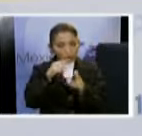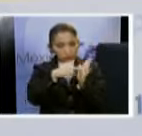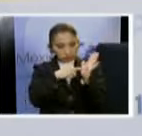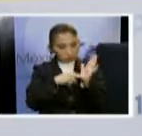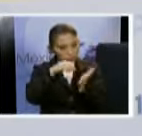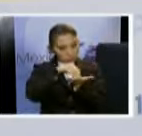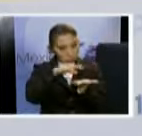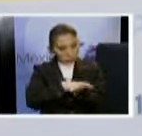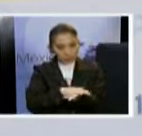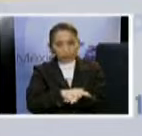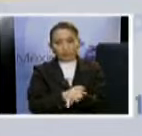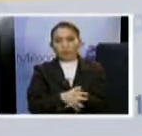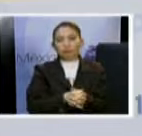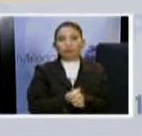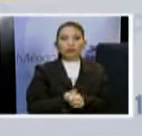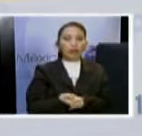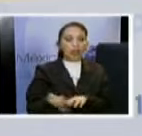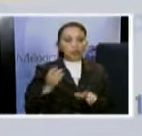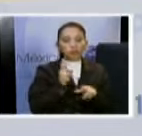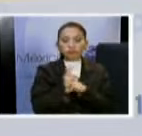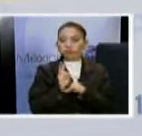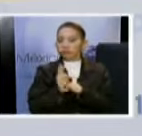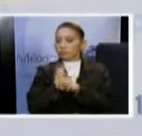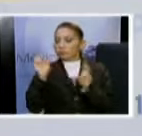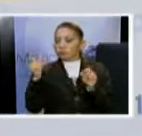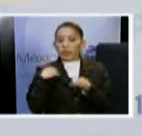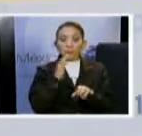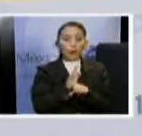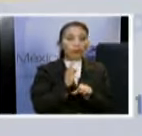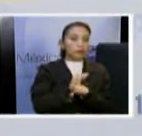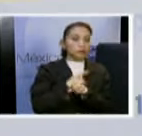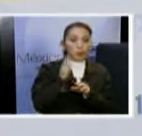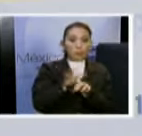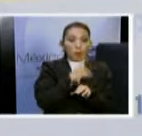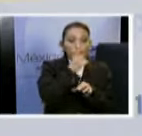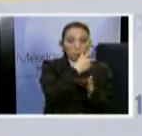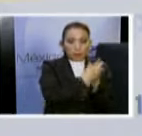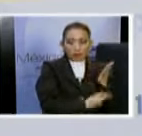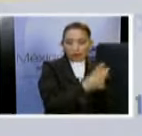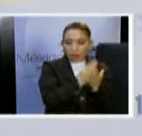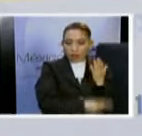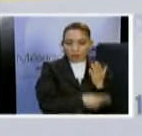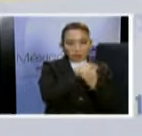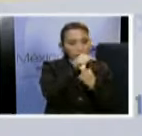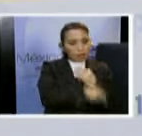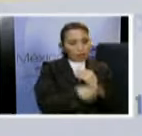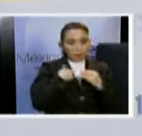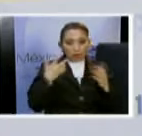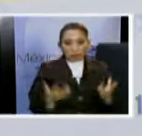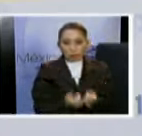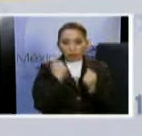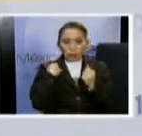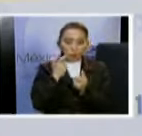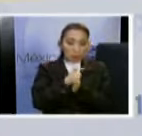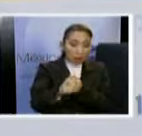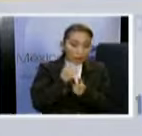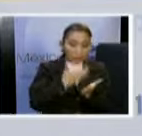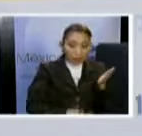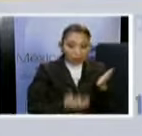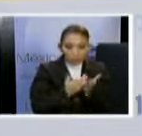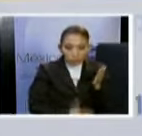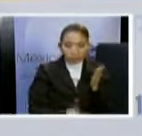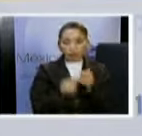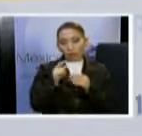de su contrato. Se da seguimiento a los casos de protección derivados del programa, tales como la recuperación de salarios